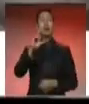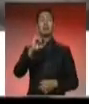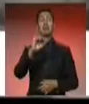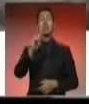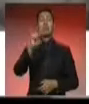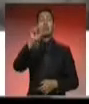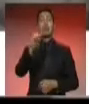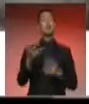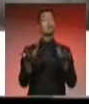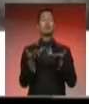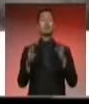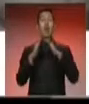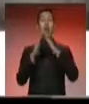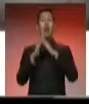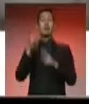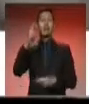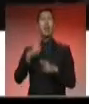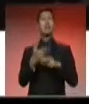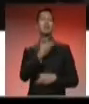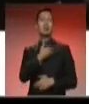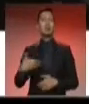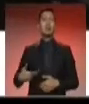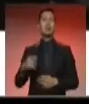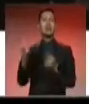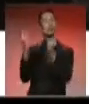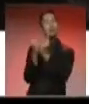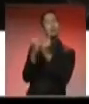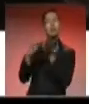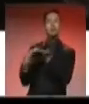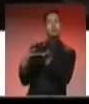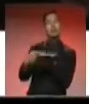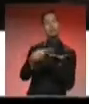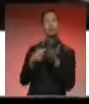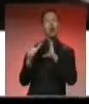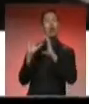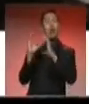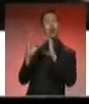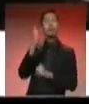en la residencia de la exmandataria. Ambos hablaron por más de una hora.